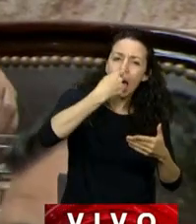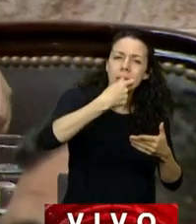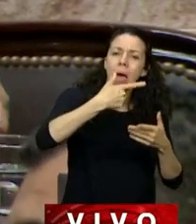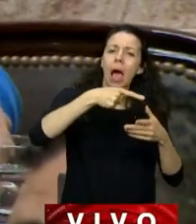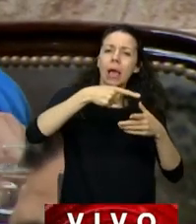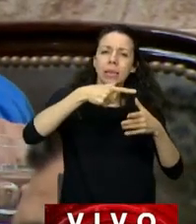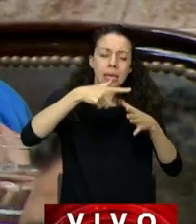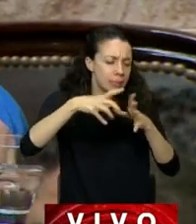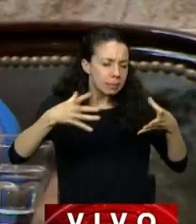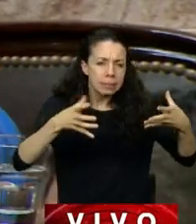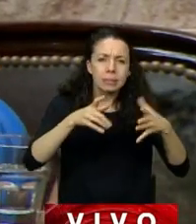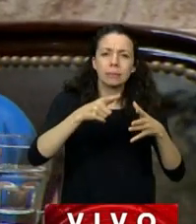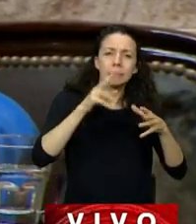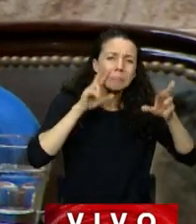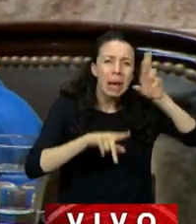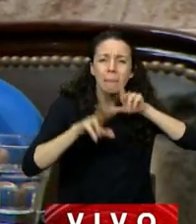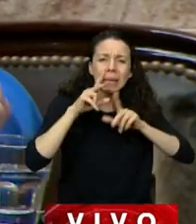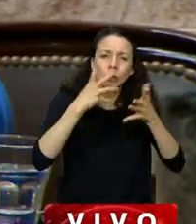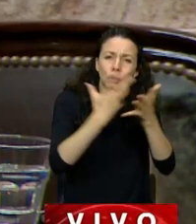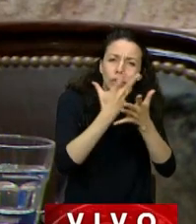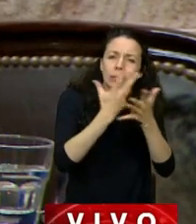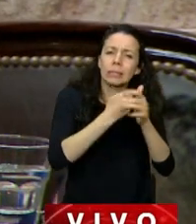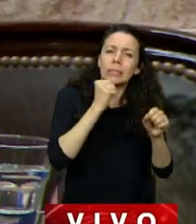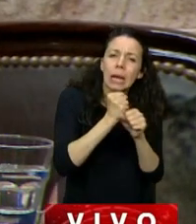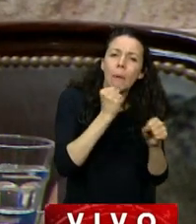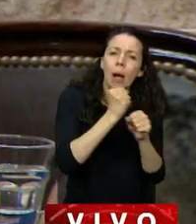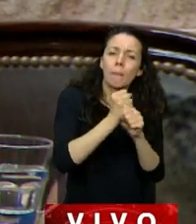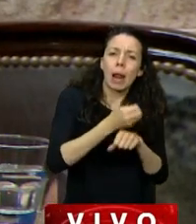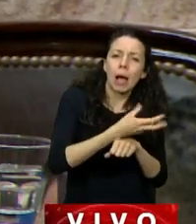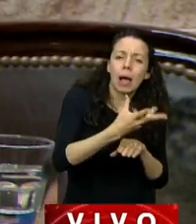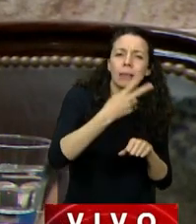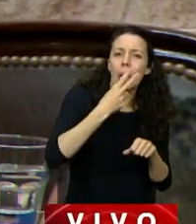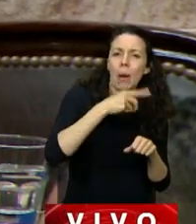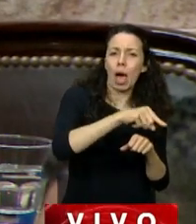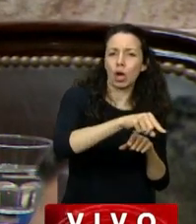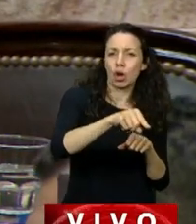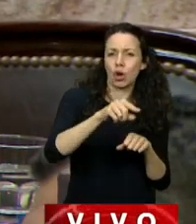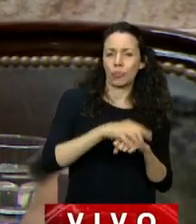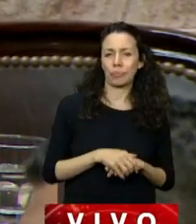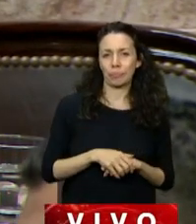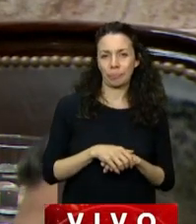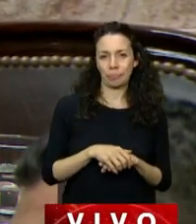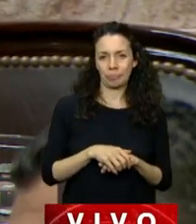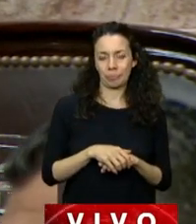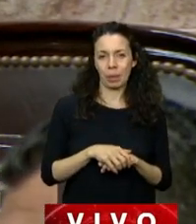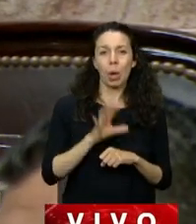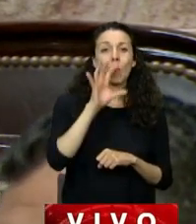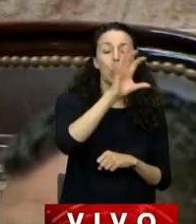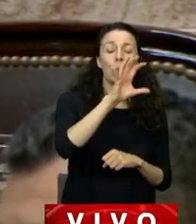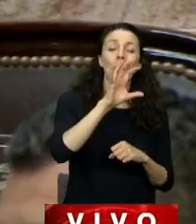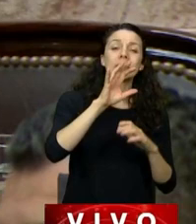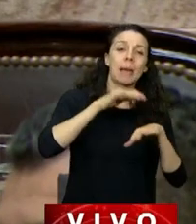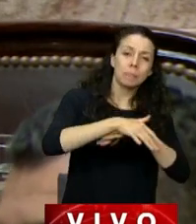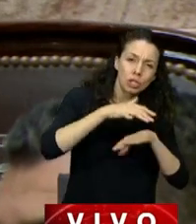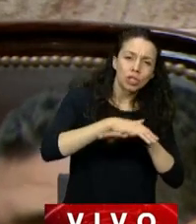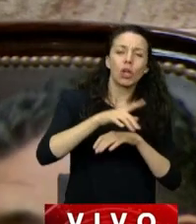con mucho sufrimiento trabaja para cultivar el tabaco las provincias de misiones corrientes y